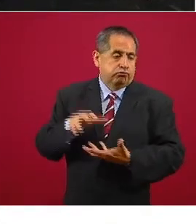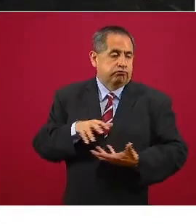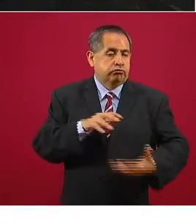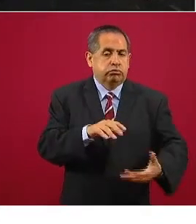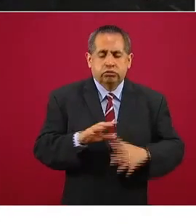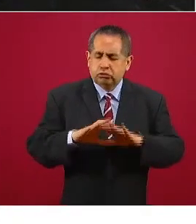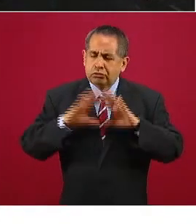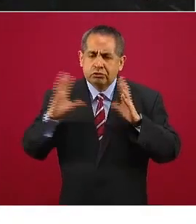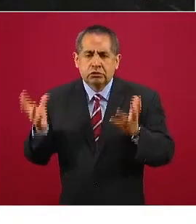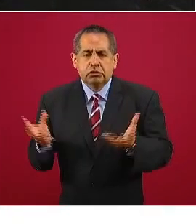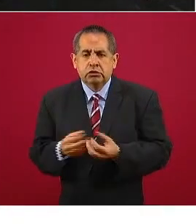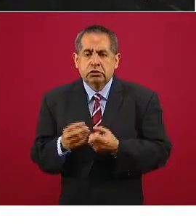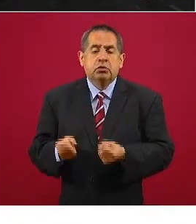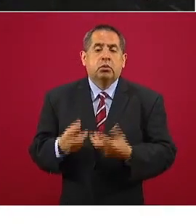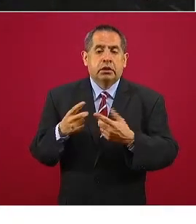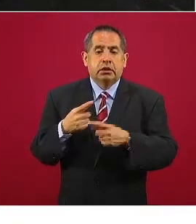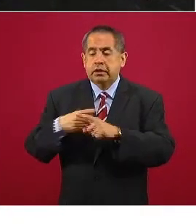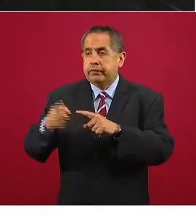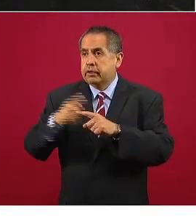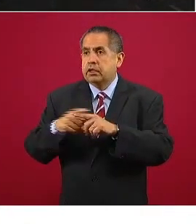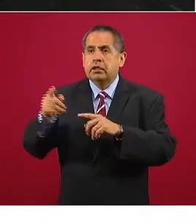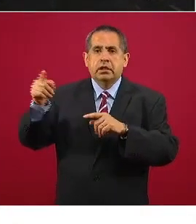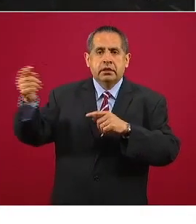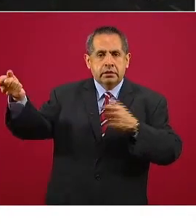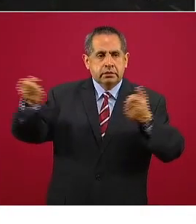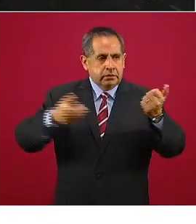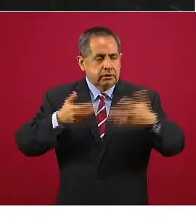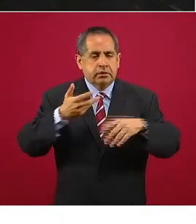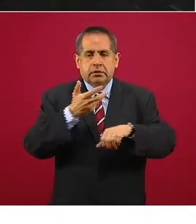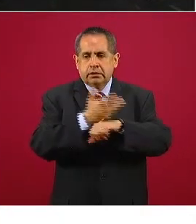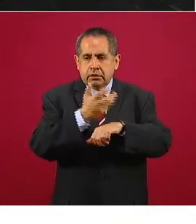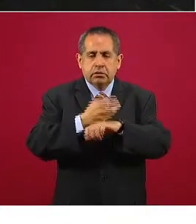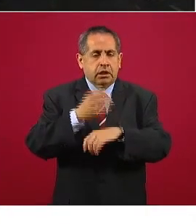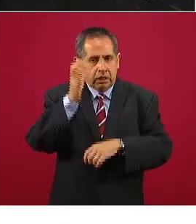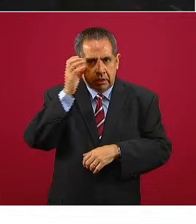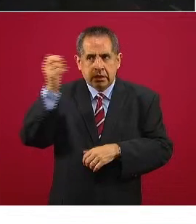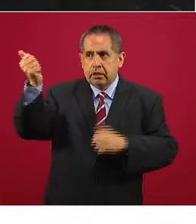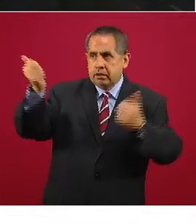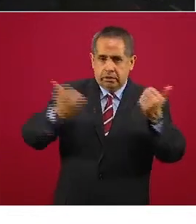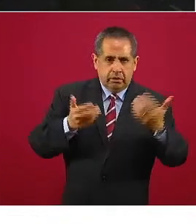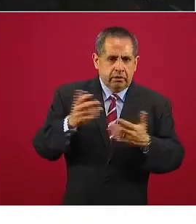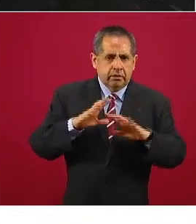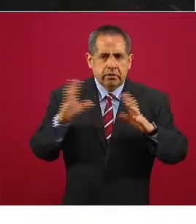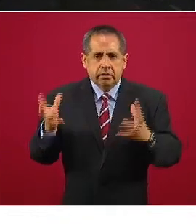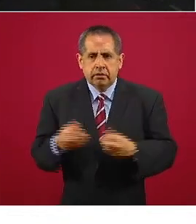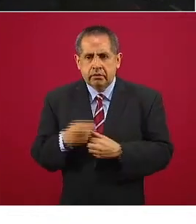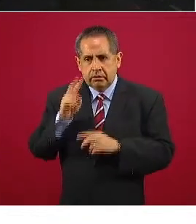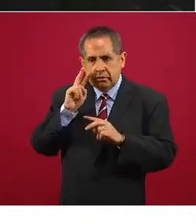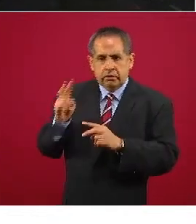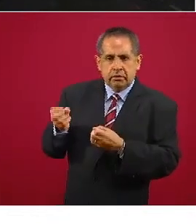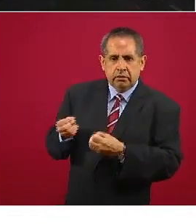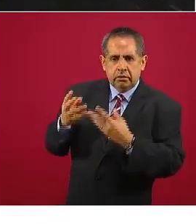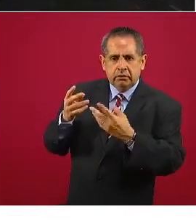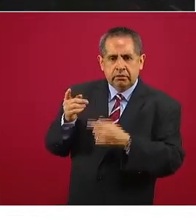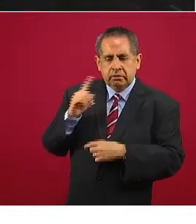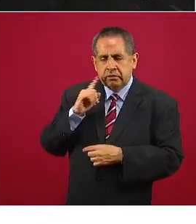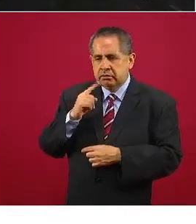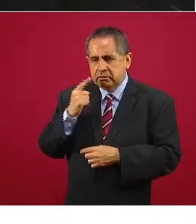total de insumos desde los puentes aéreos con Estados Unidos y China es el siguiente, ahí tienen ustedes el cuadro.